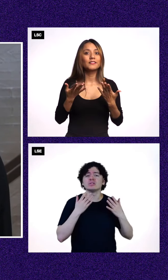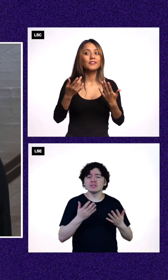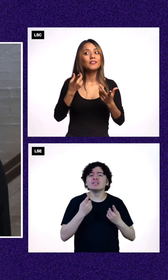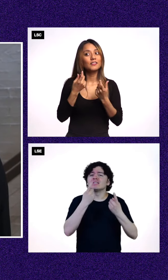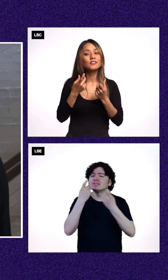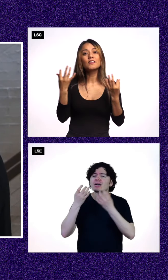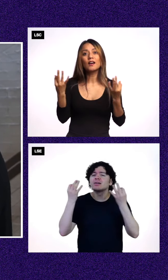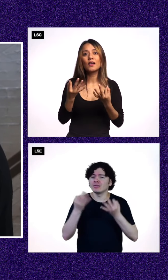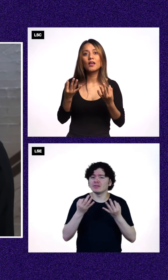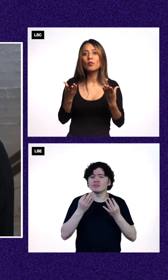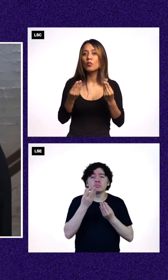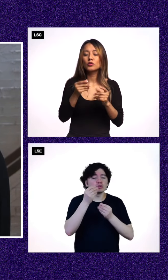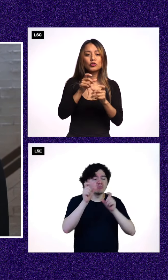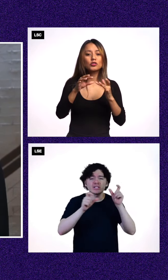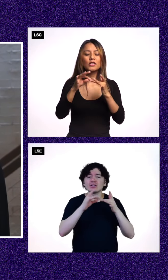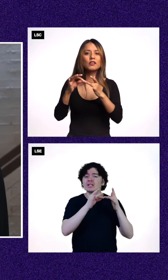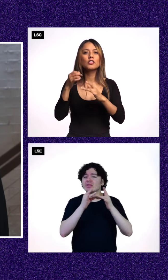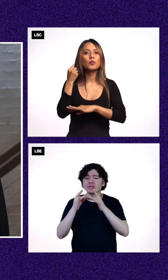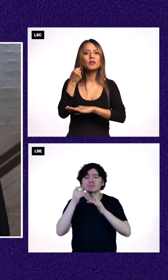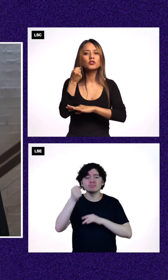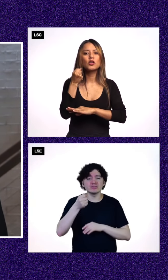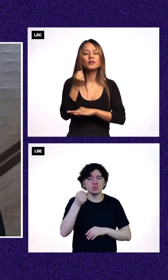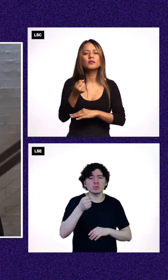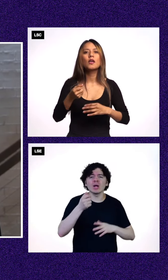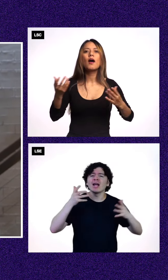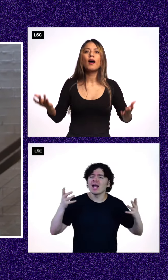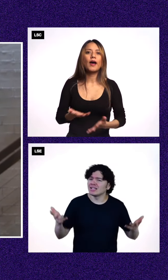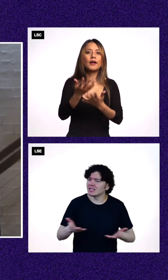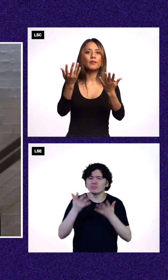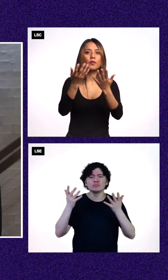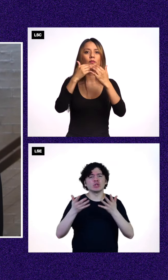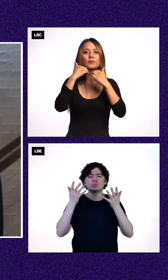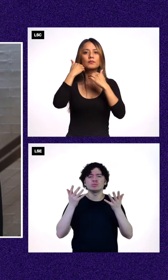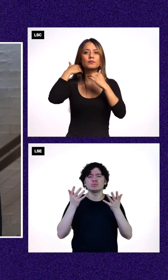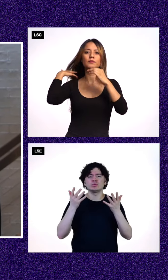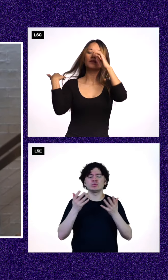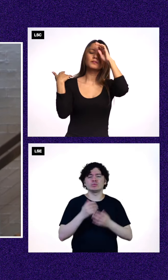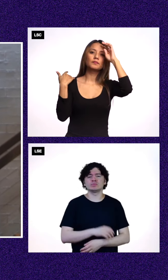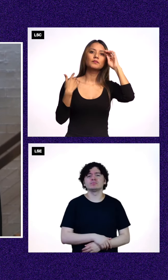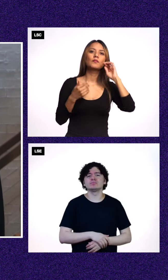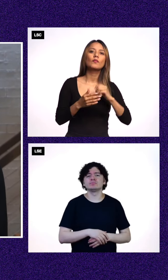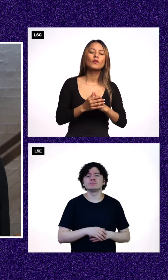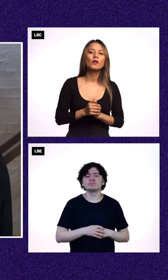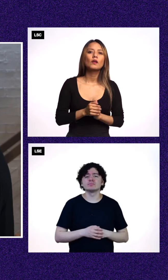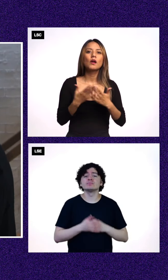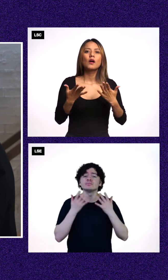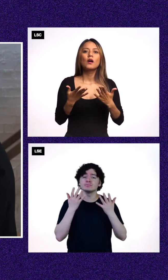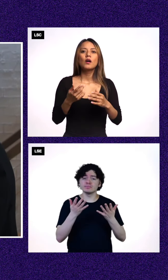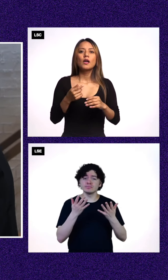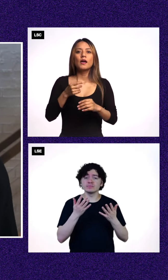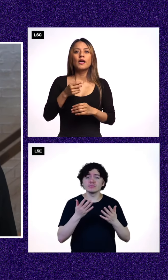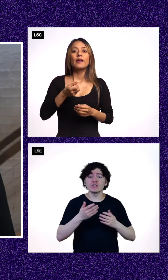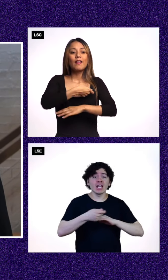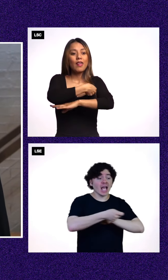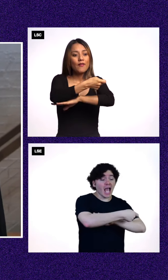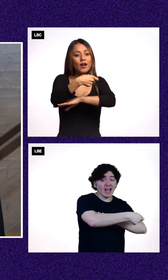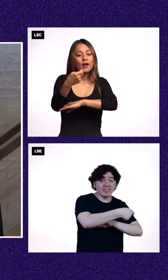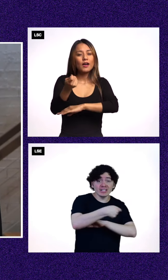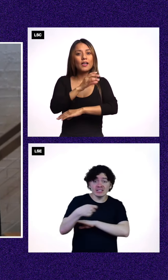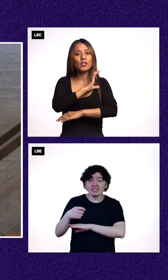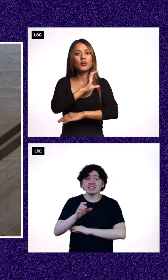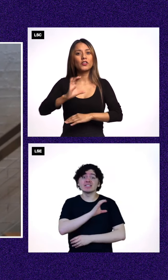sobre Timoteo y le describe así, nuestro hermano servidor de Dios y colaborador nuestro en el Evangelio de Cristo, para